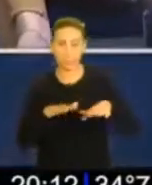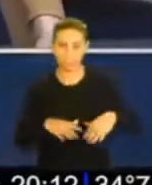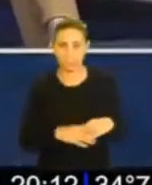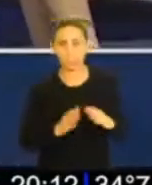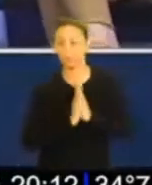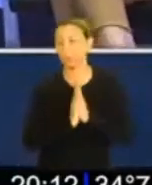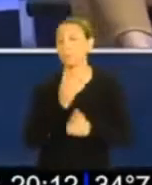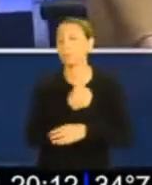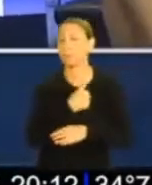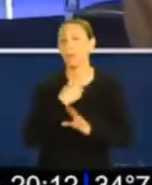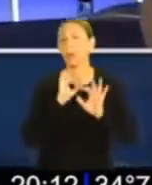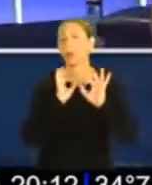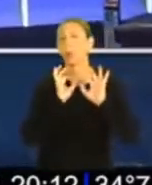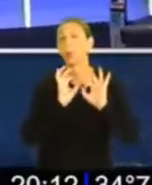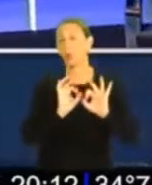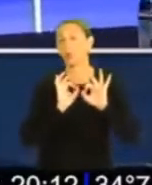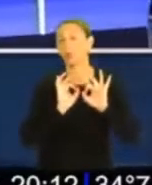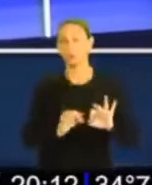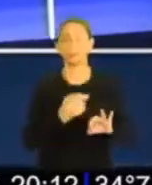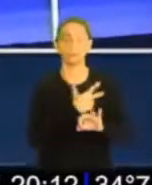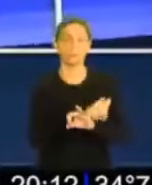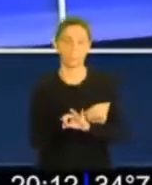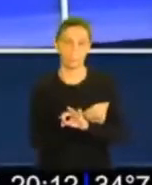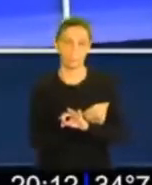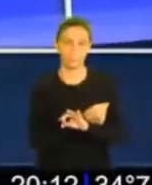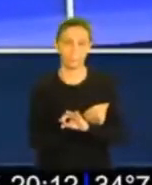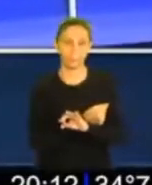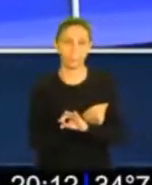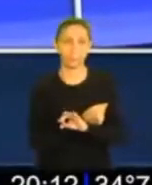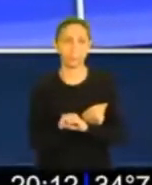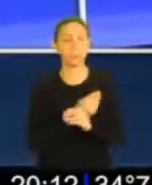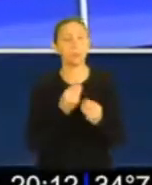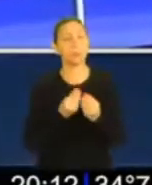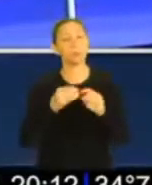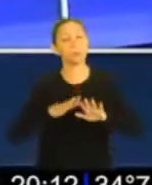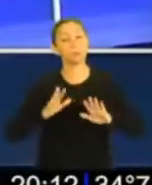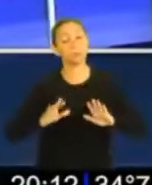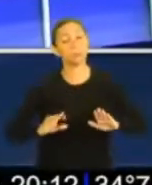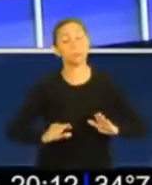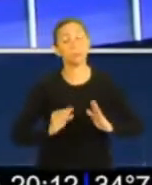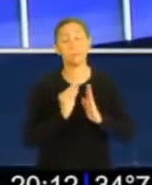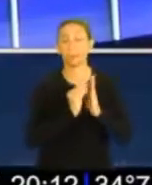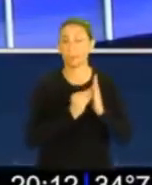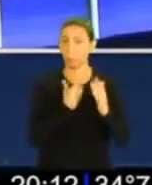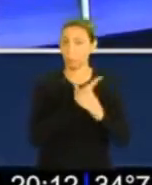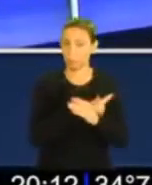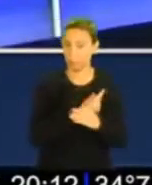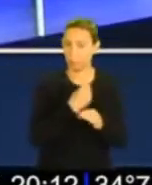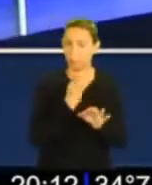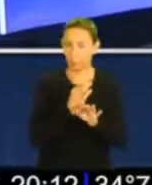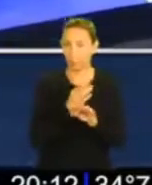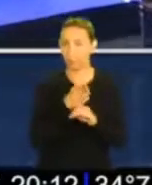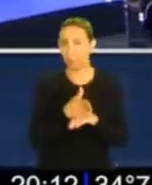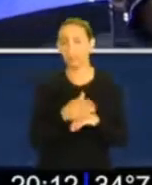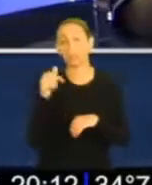por favor, las madres que completen los esquemas de vacunación. Tuvimos una muy buena adherencia de los chicos en época de la escuela